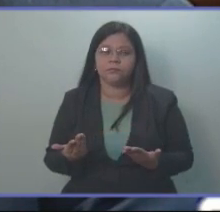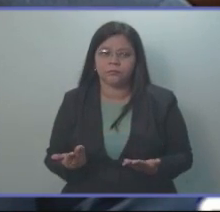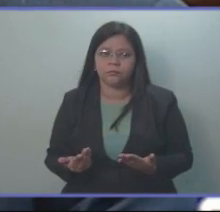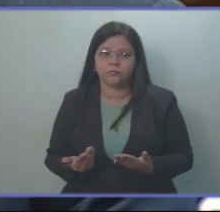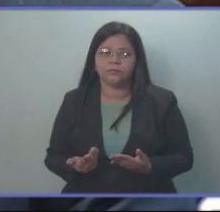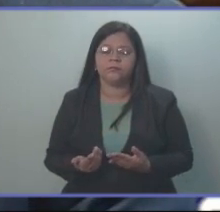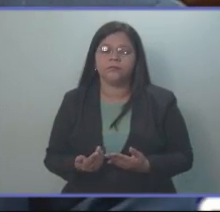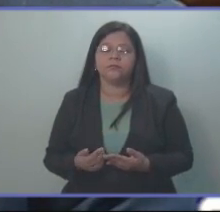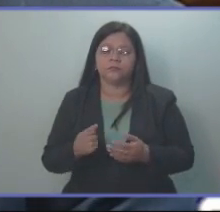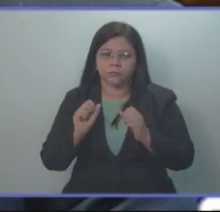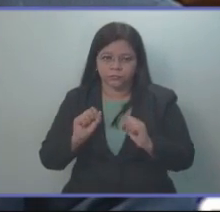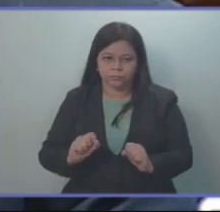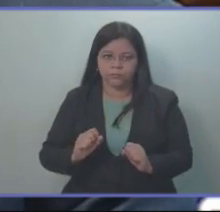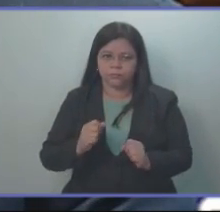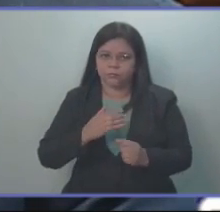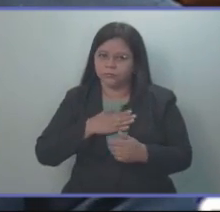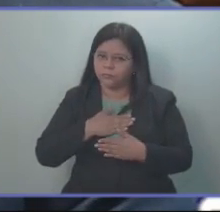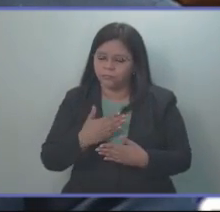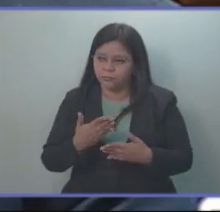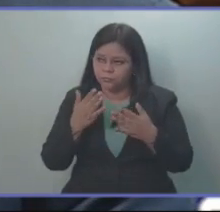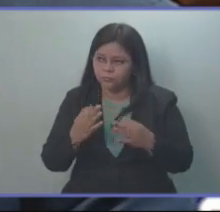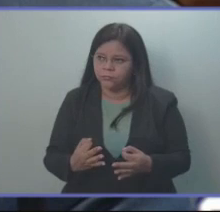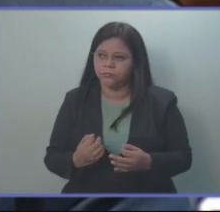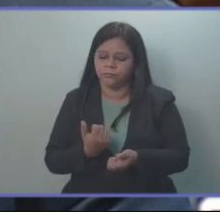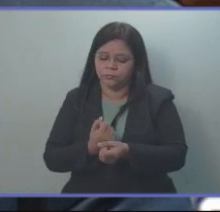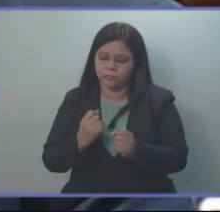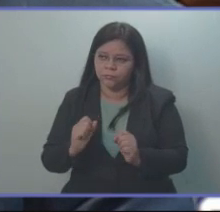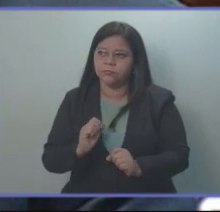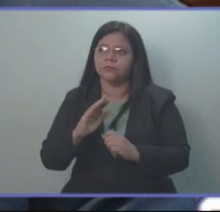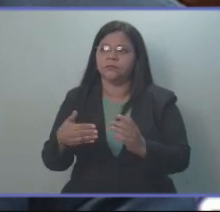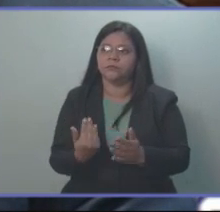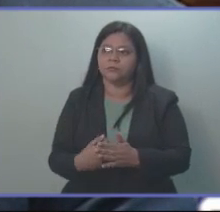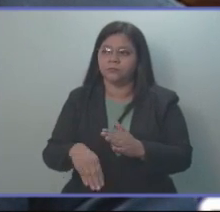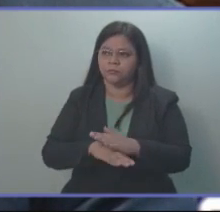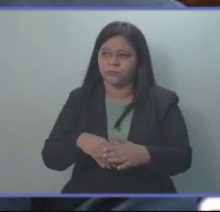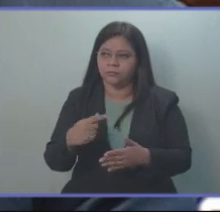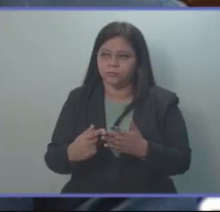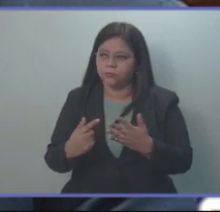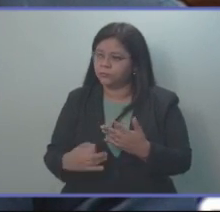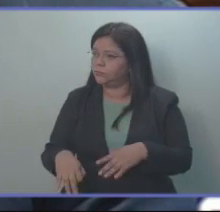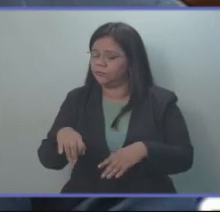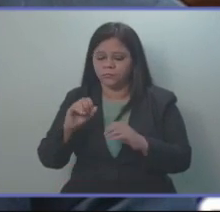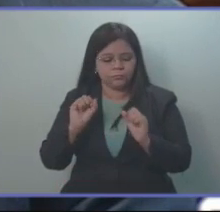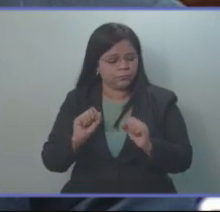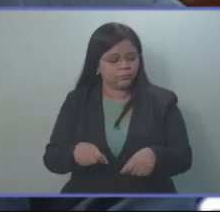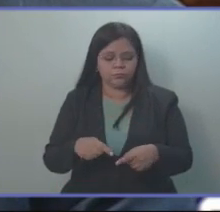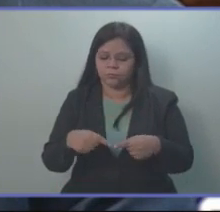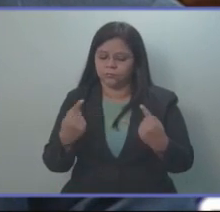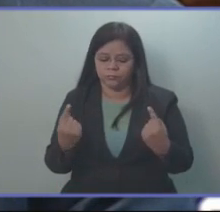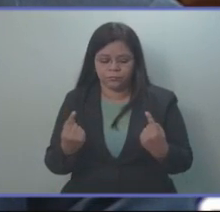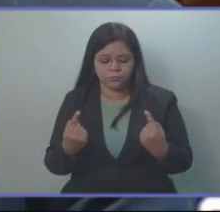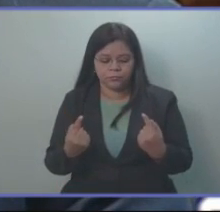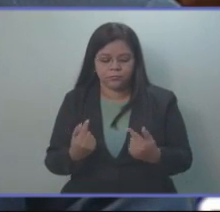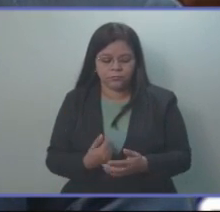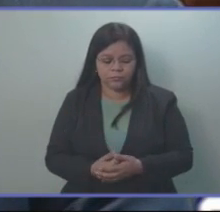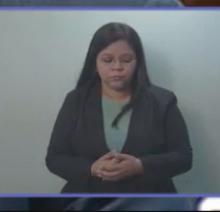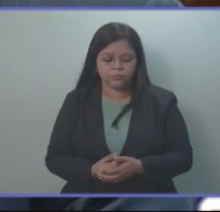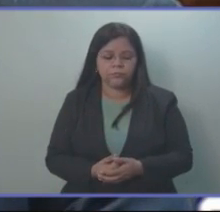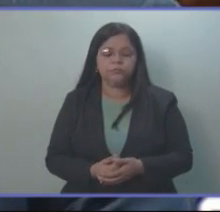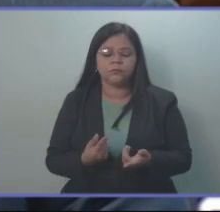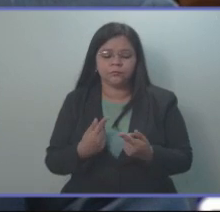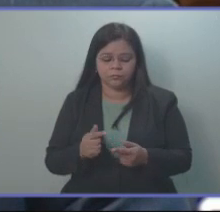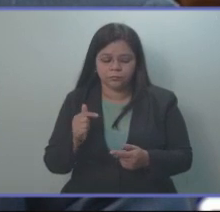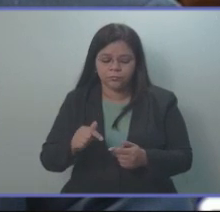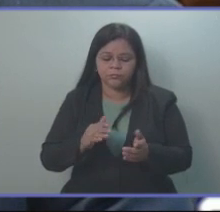a disponer libremente de sus bienes conforme a la ley, la misma no puede contrariar el bien común, dado que éste y